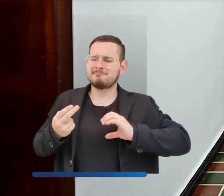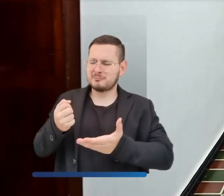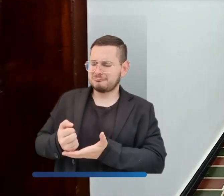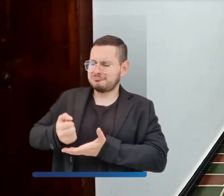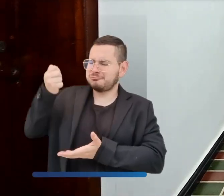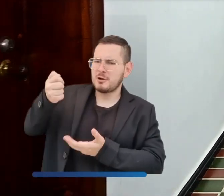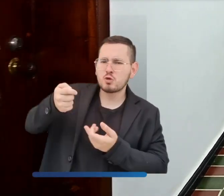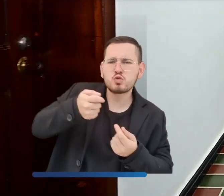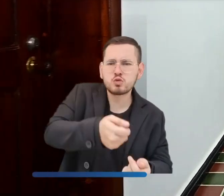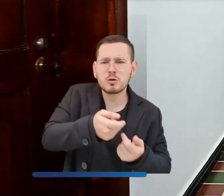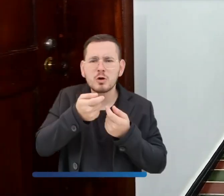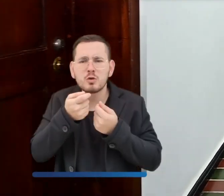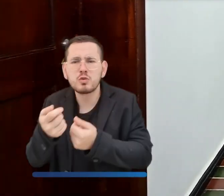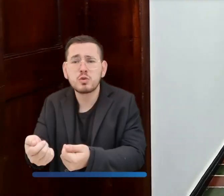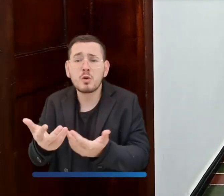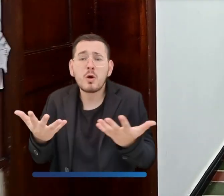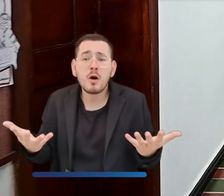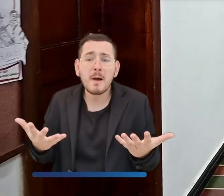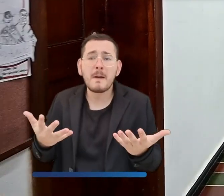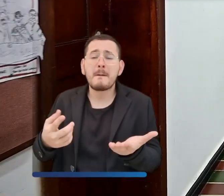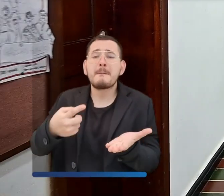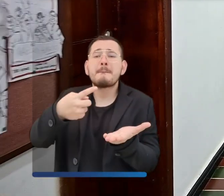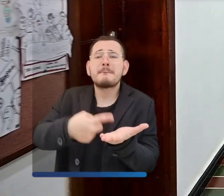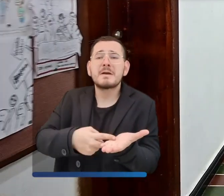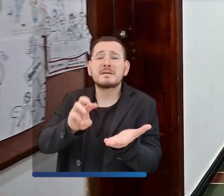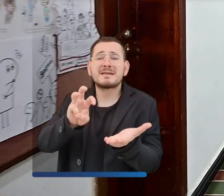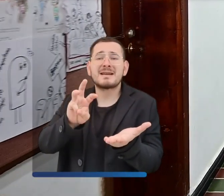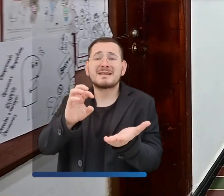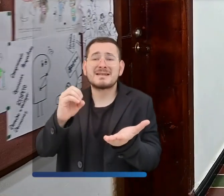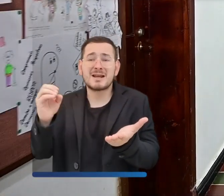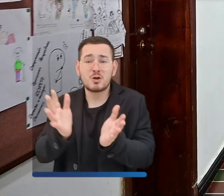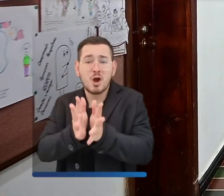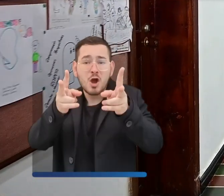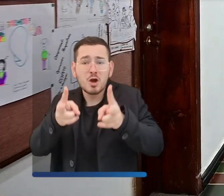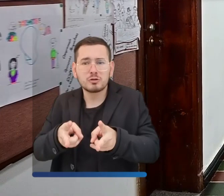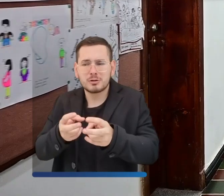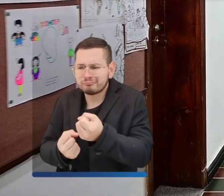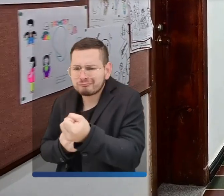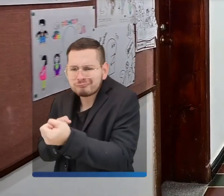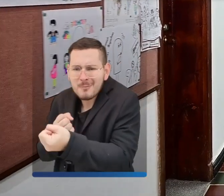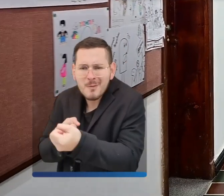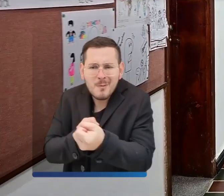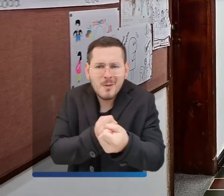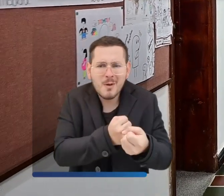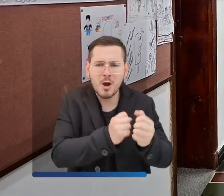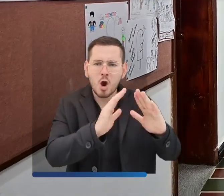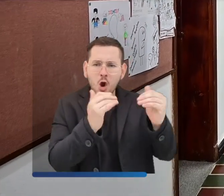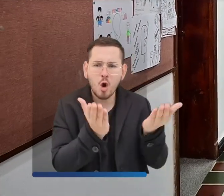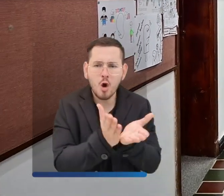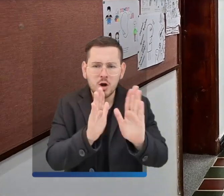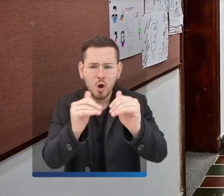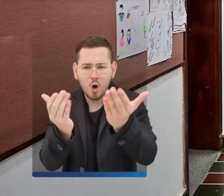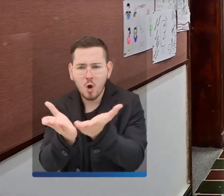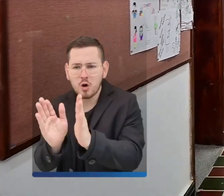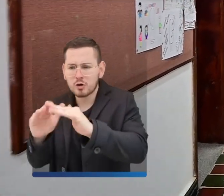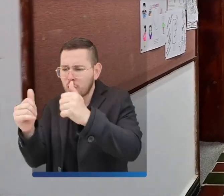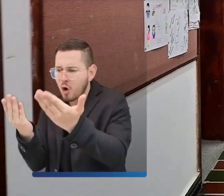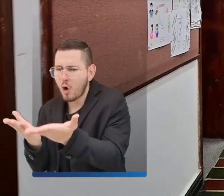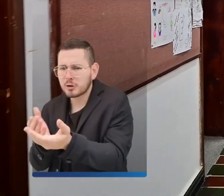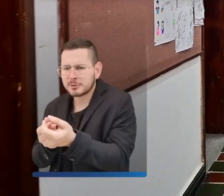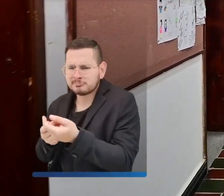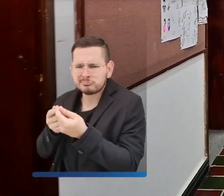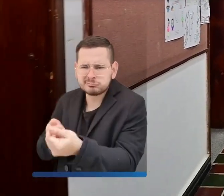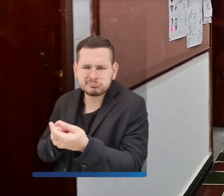esfuerzos presupuestales para acompañar la preparación de más de 1.300 estudiantes de 14 instituciones educativas de nuestra